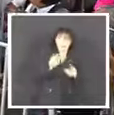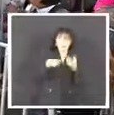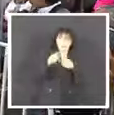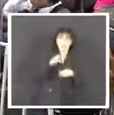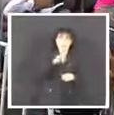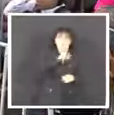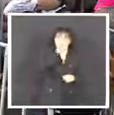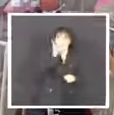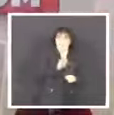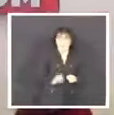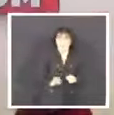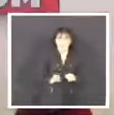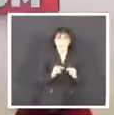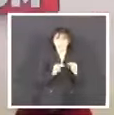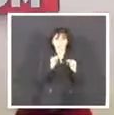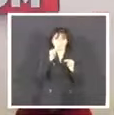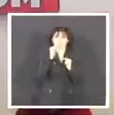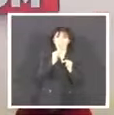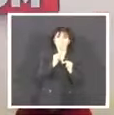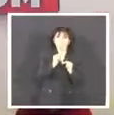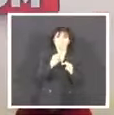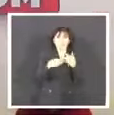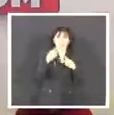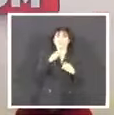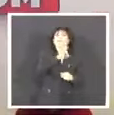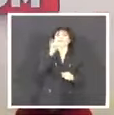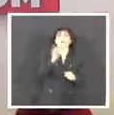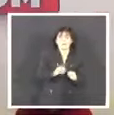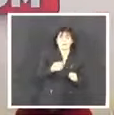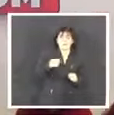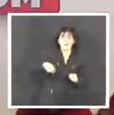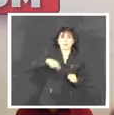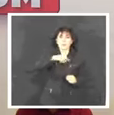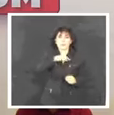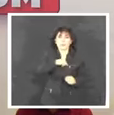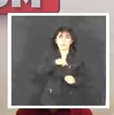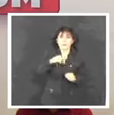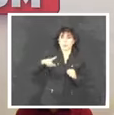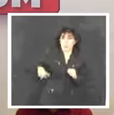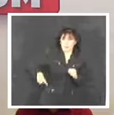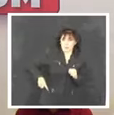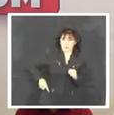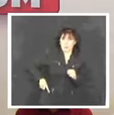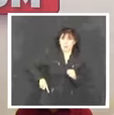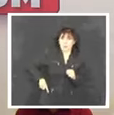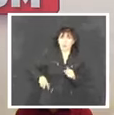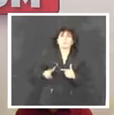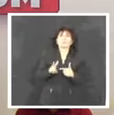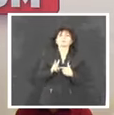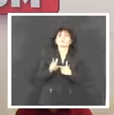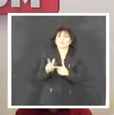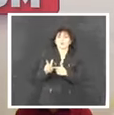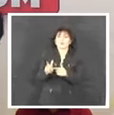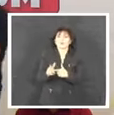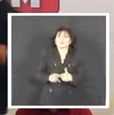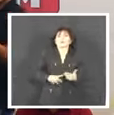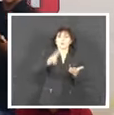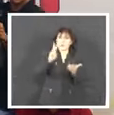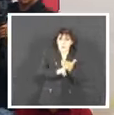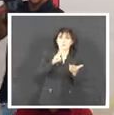los privilegios. Vamos a seguir gobernando con los mismos principios con los que ha gobernado